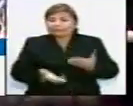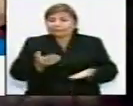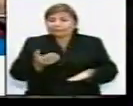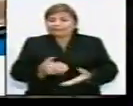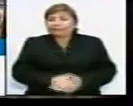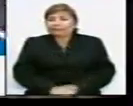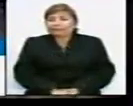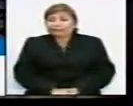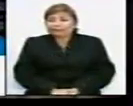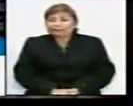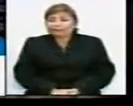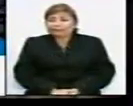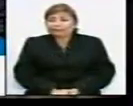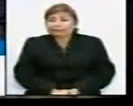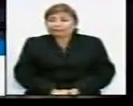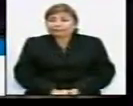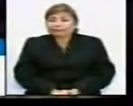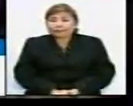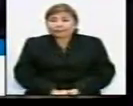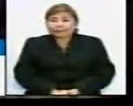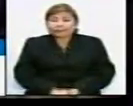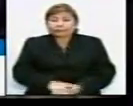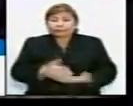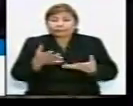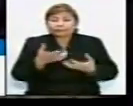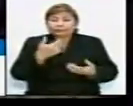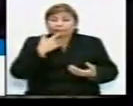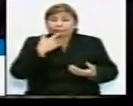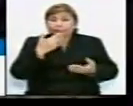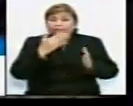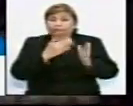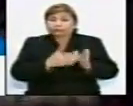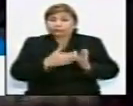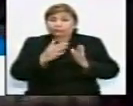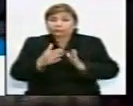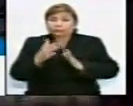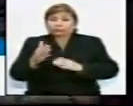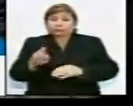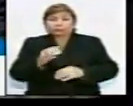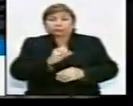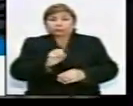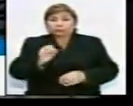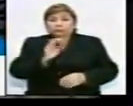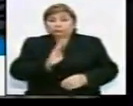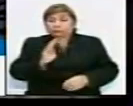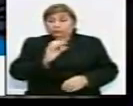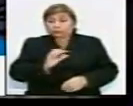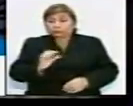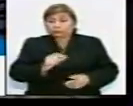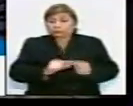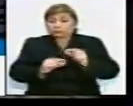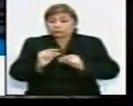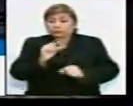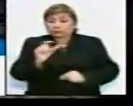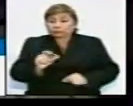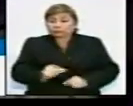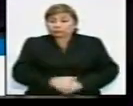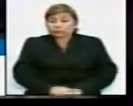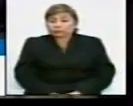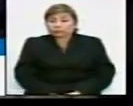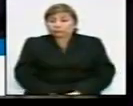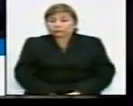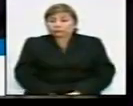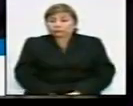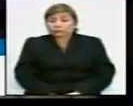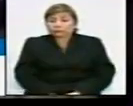OMPE y OMPE las verificaba. Y si era una organización subnacional, un movimiento regional, iban a RENIEC y